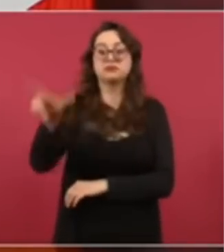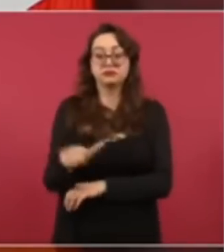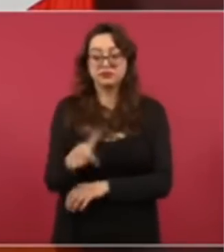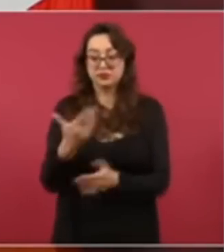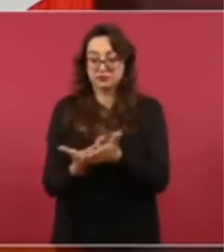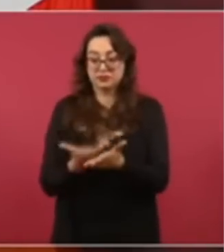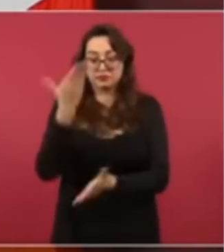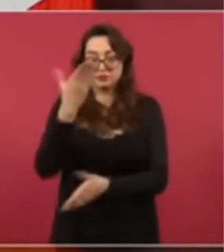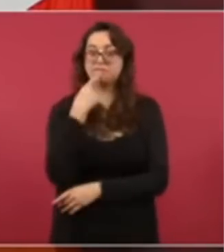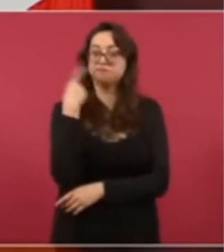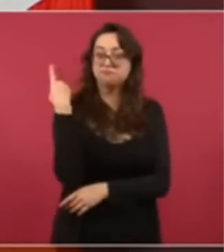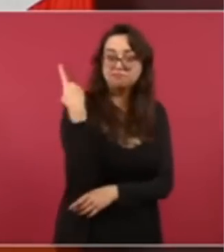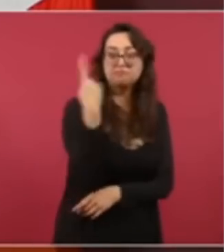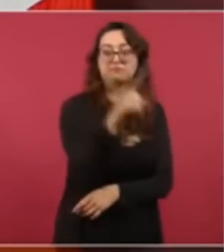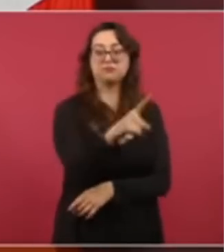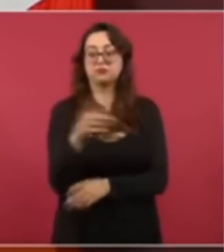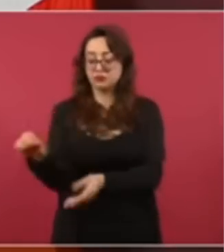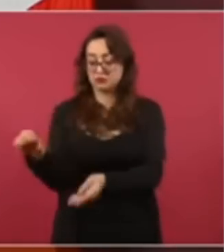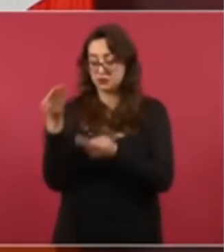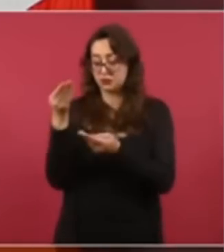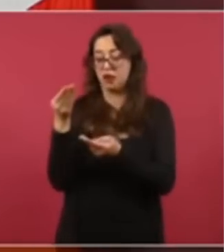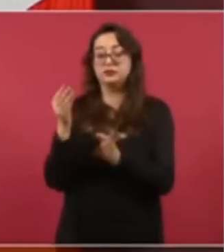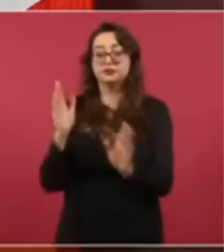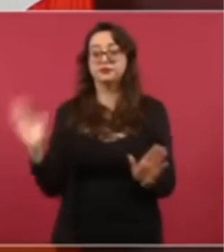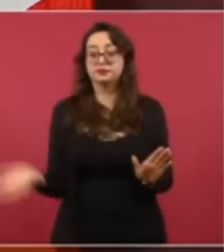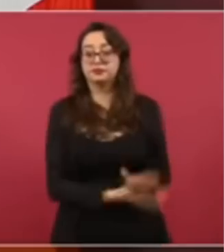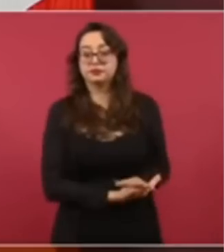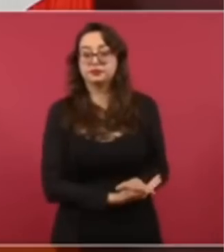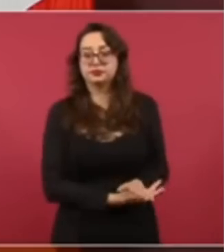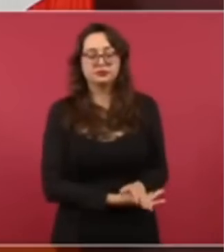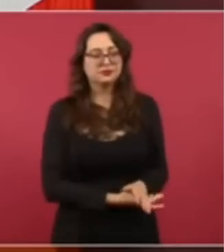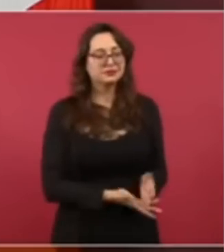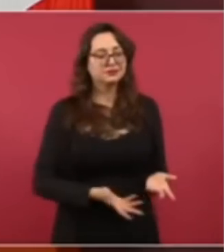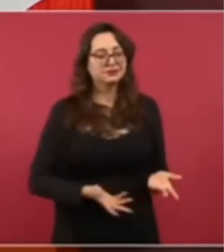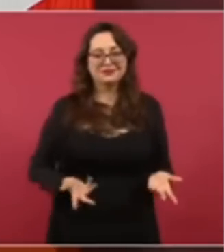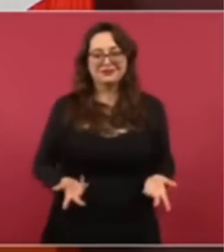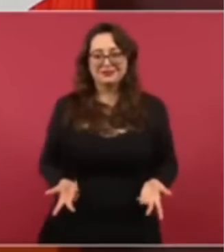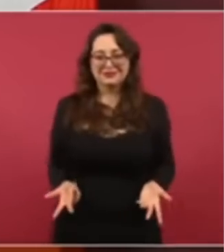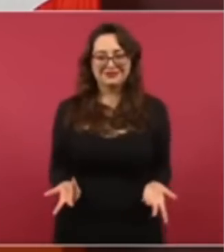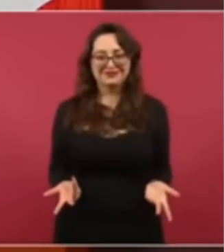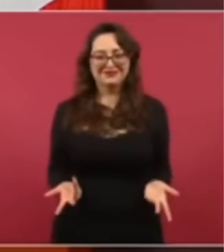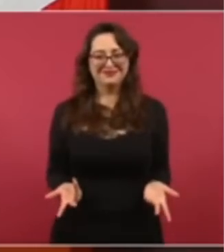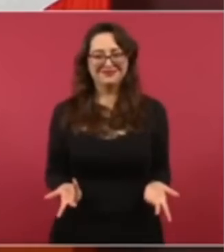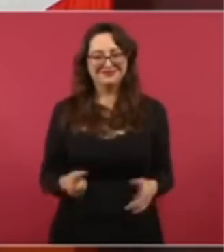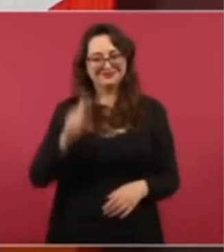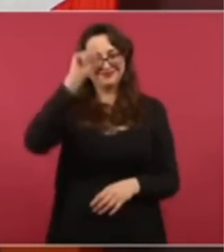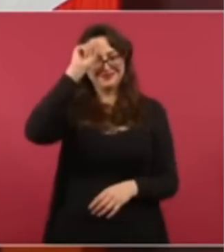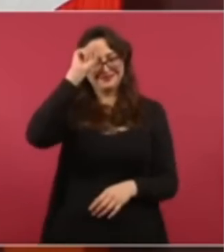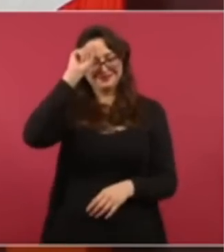Entonces, sí vamos nosotros a cooperar, y el presidente